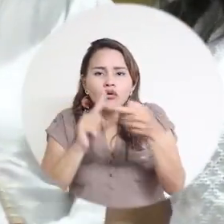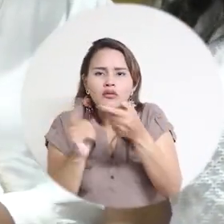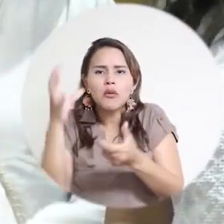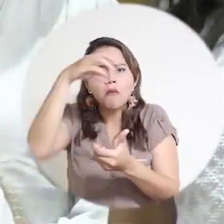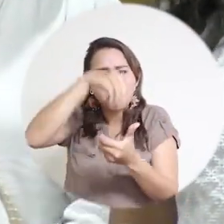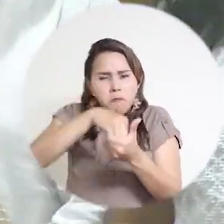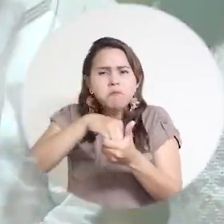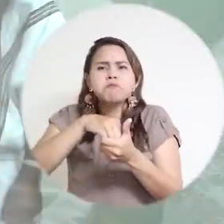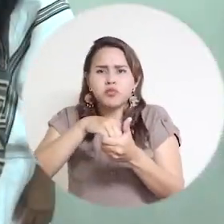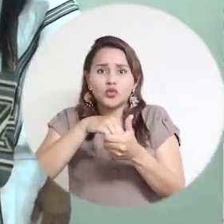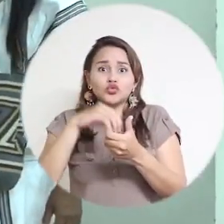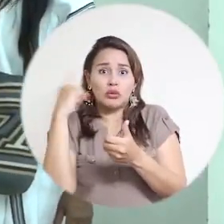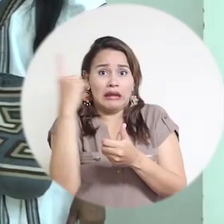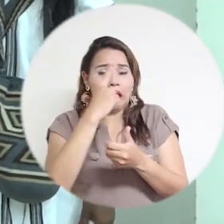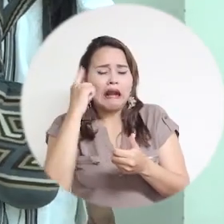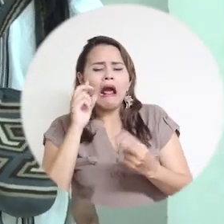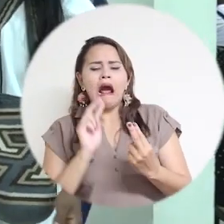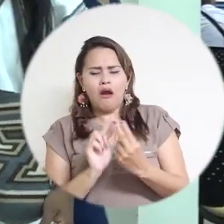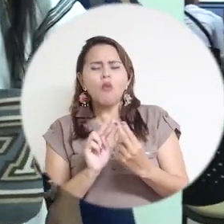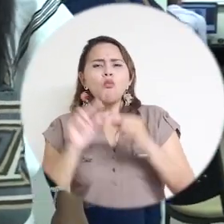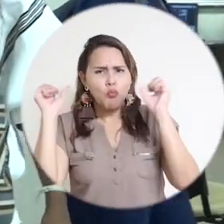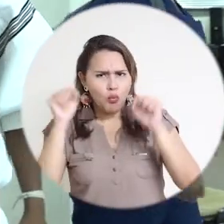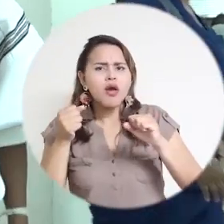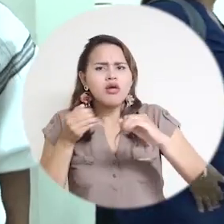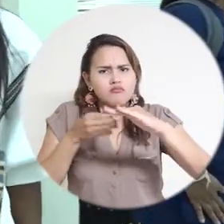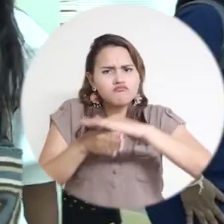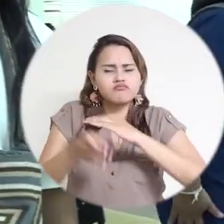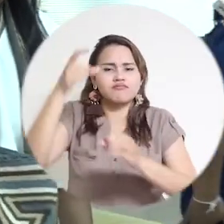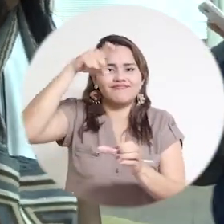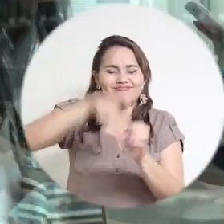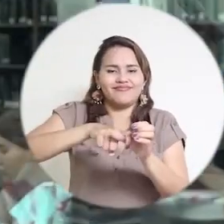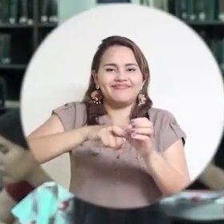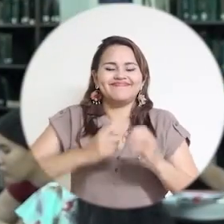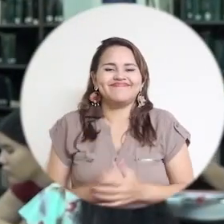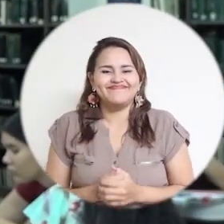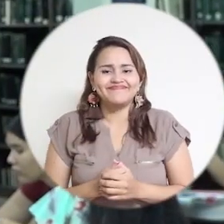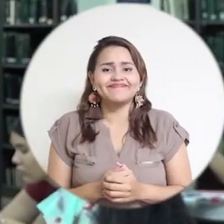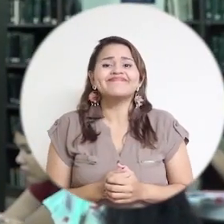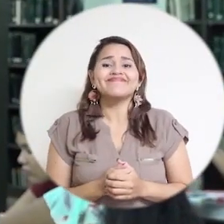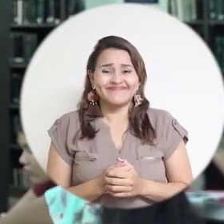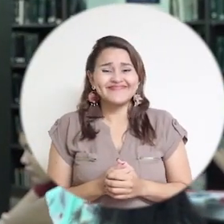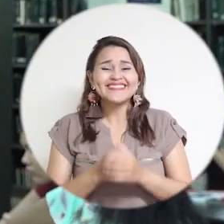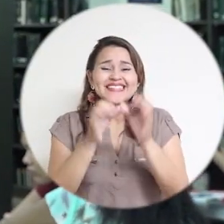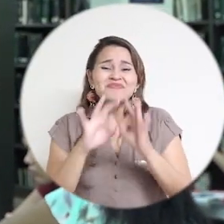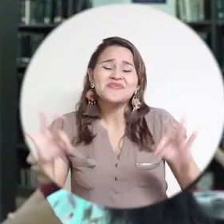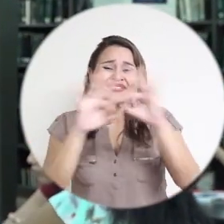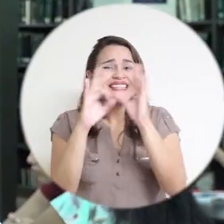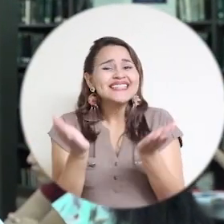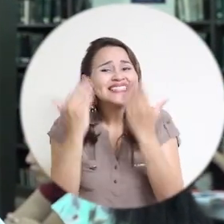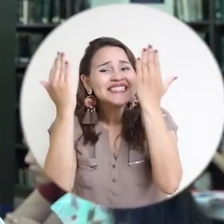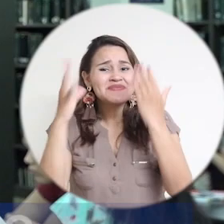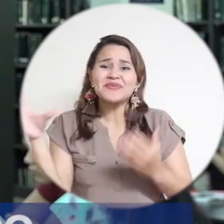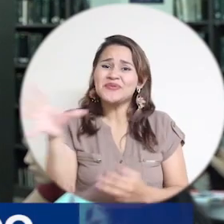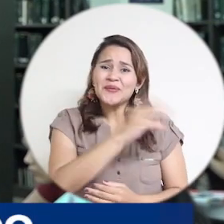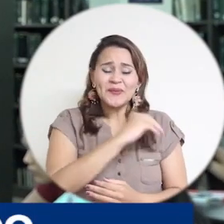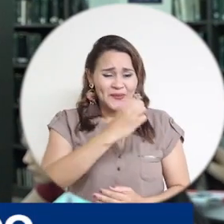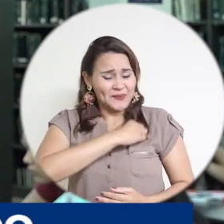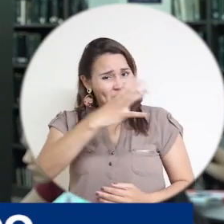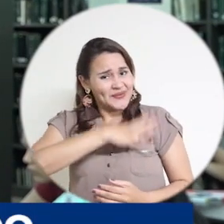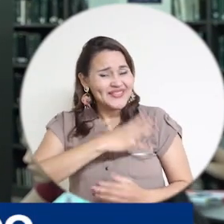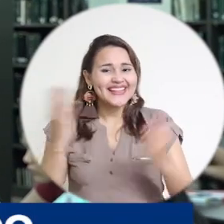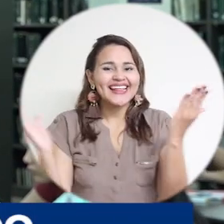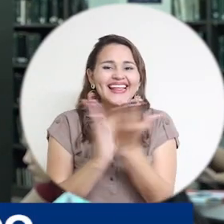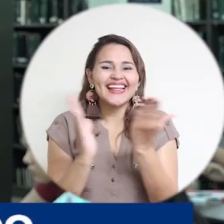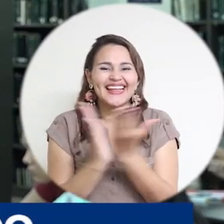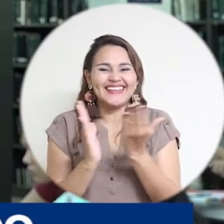Caribe, reconocidas por el Ministerio del Interior, tendrán acceso a este beneficio. Nosotros tenemos la necesidad de seguir estudiando, de